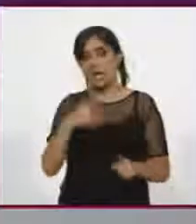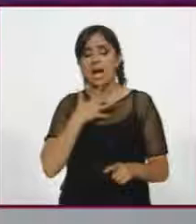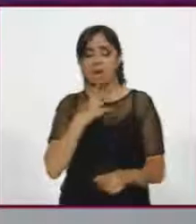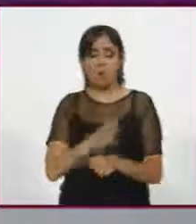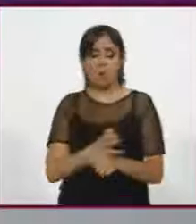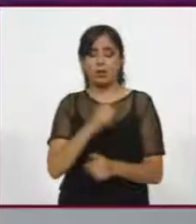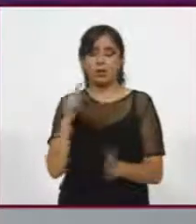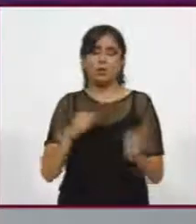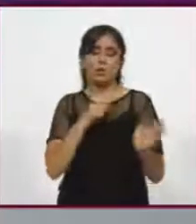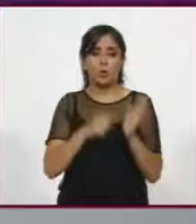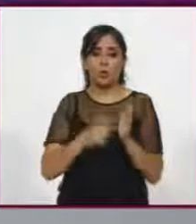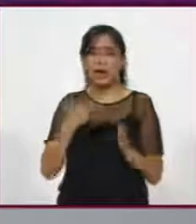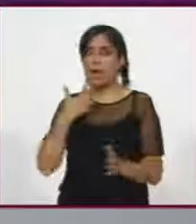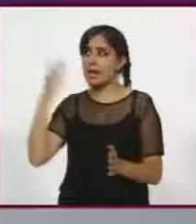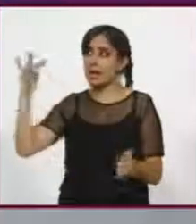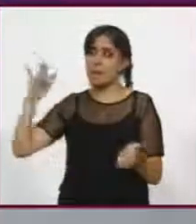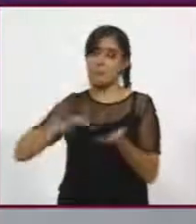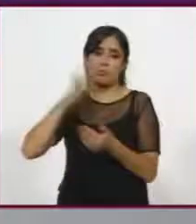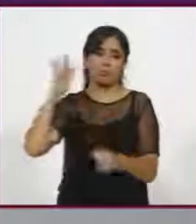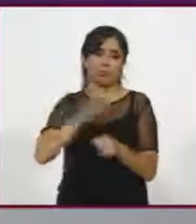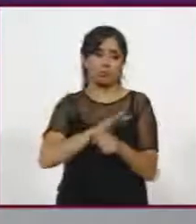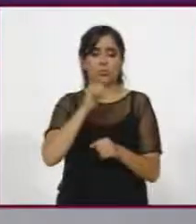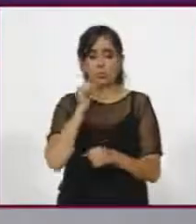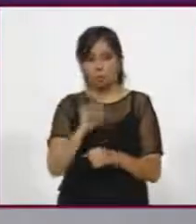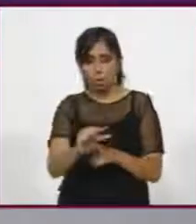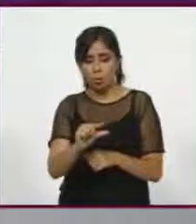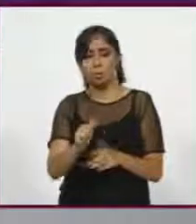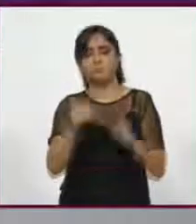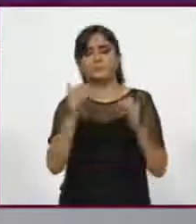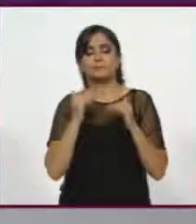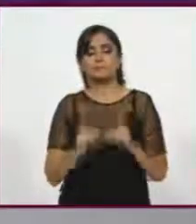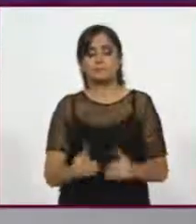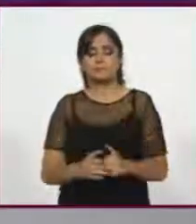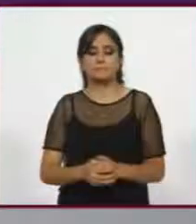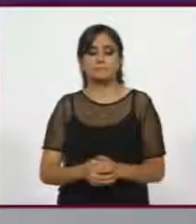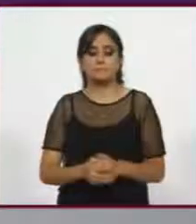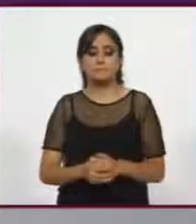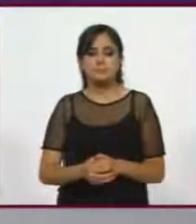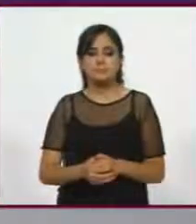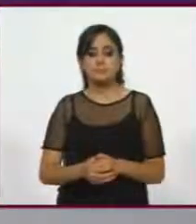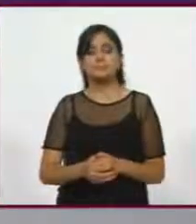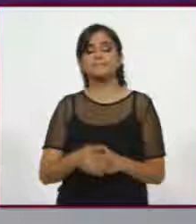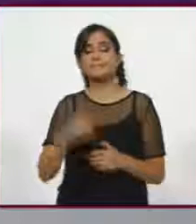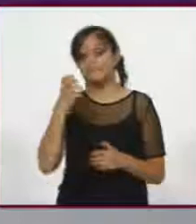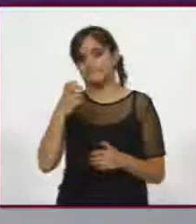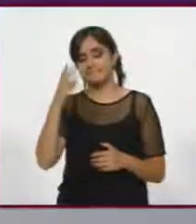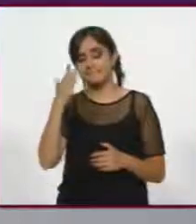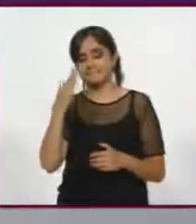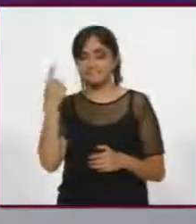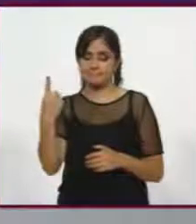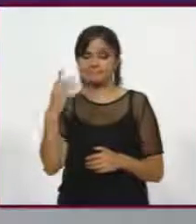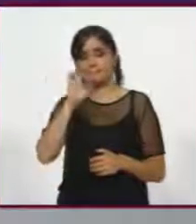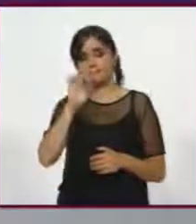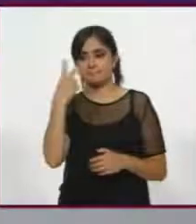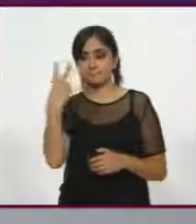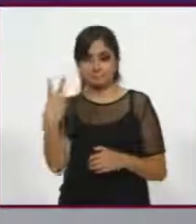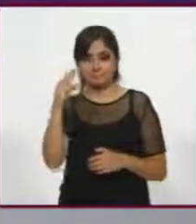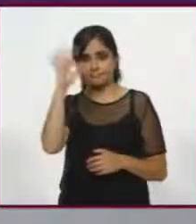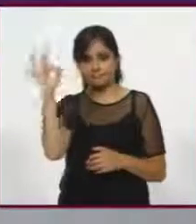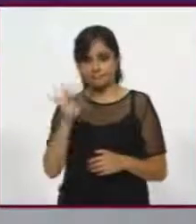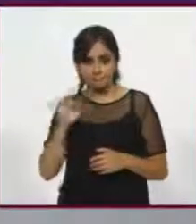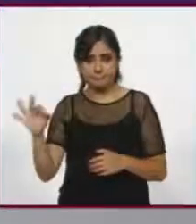4º lugar. Bueno. Cae 19 puntos esta idea de que nos tomen en cuenta, de 51 a